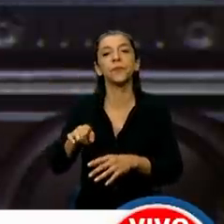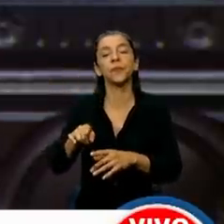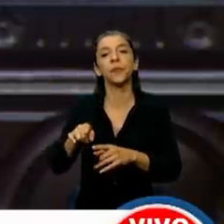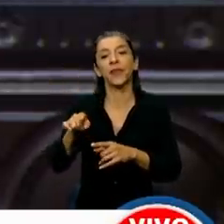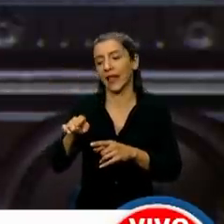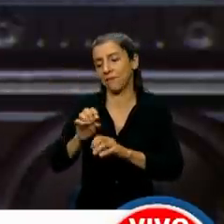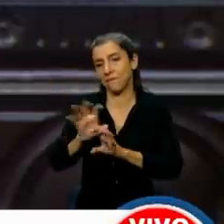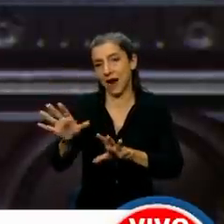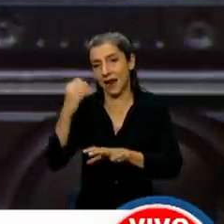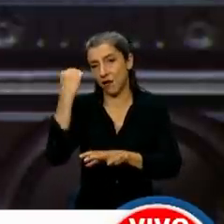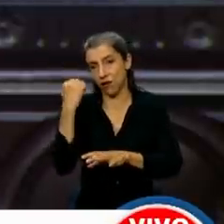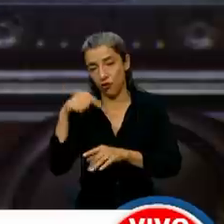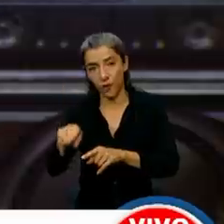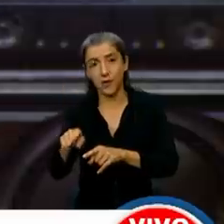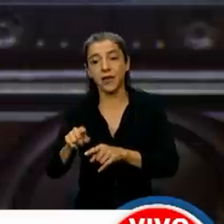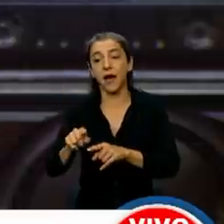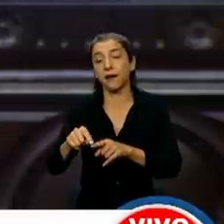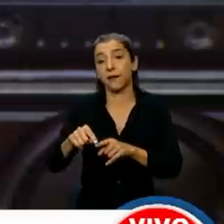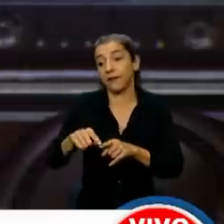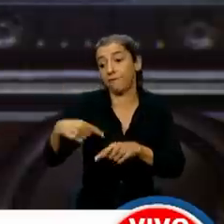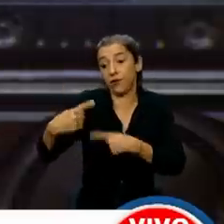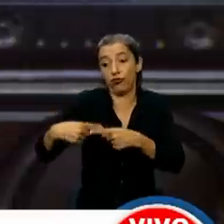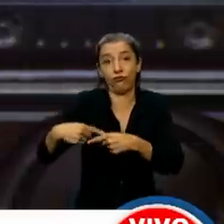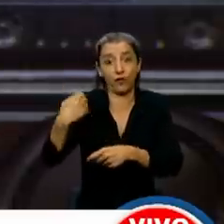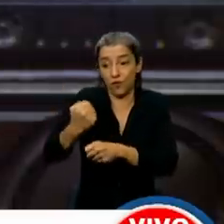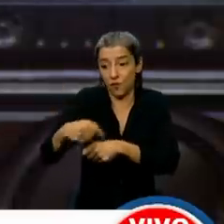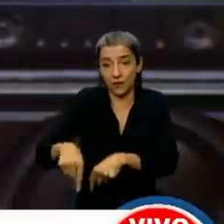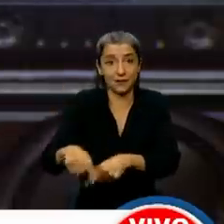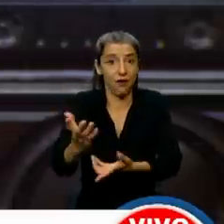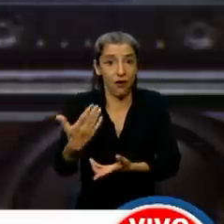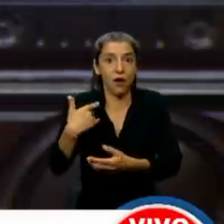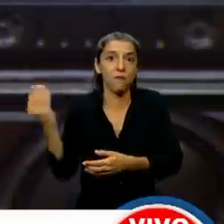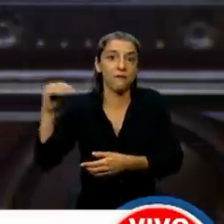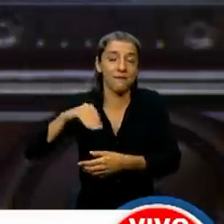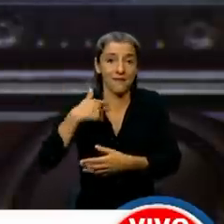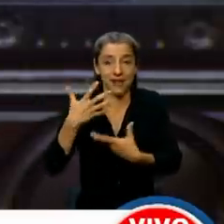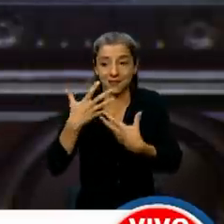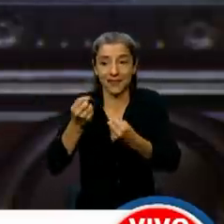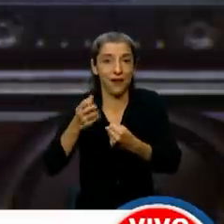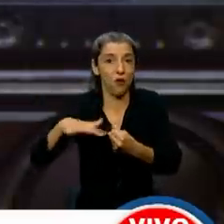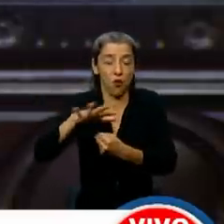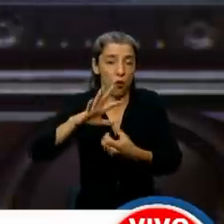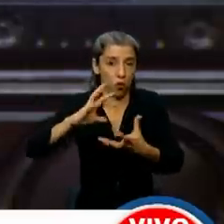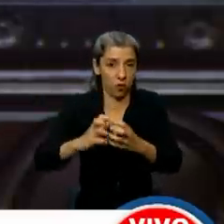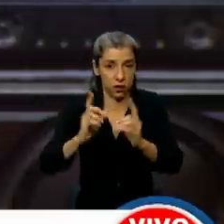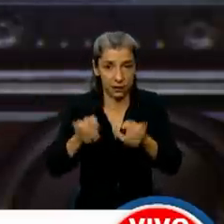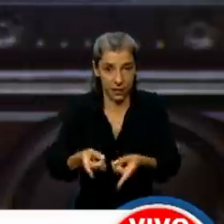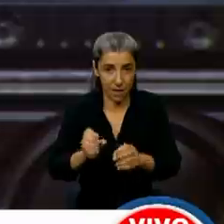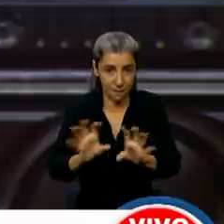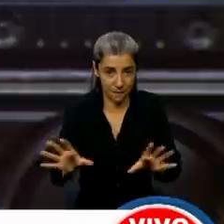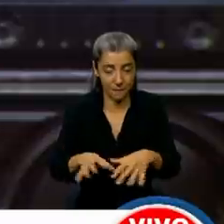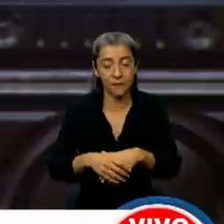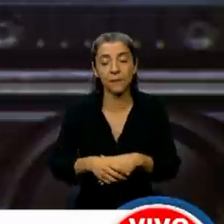la crisis que seguimos transitando que es la crisis sanitaria y que quiero decir con esto